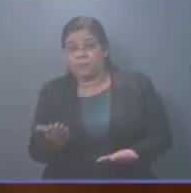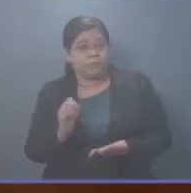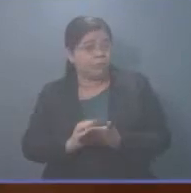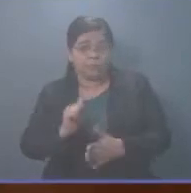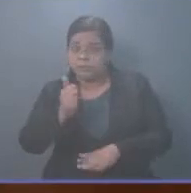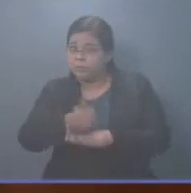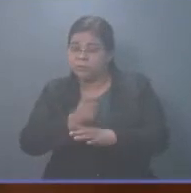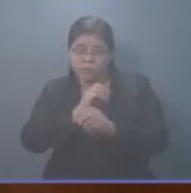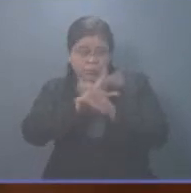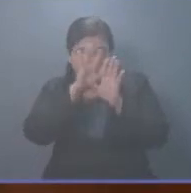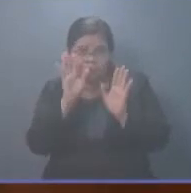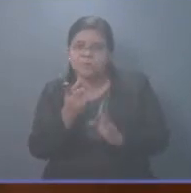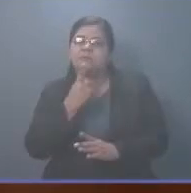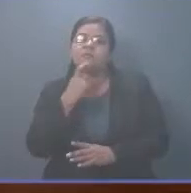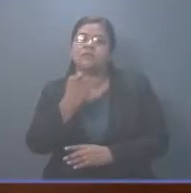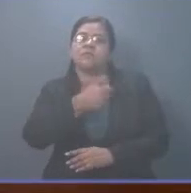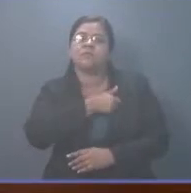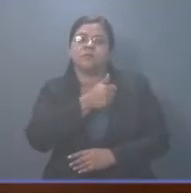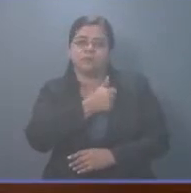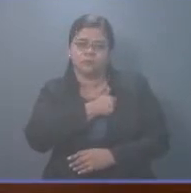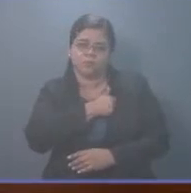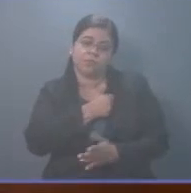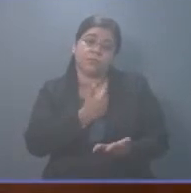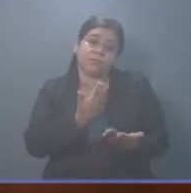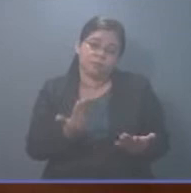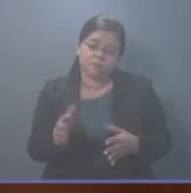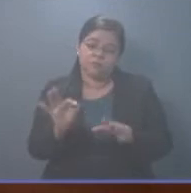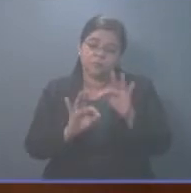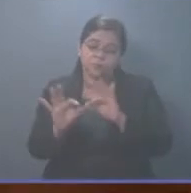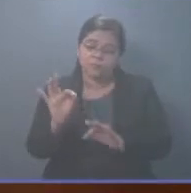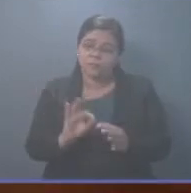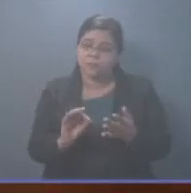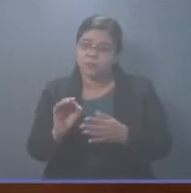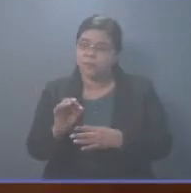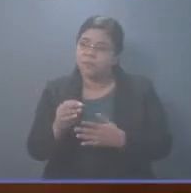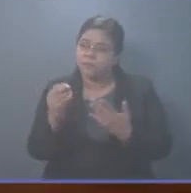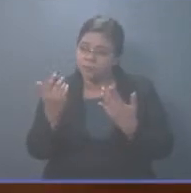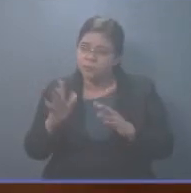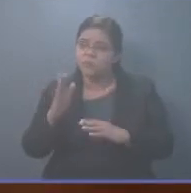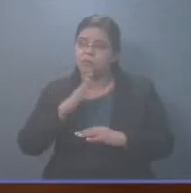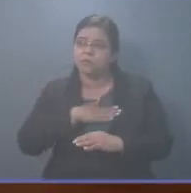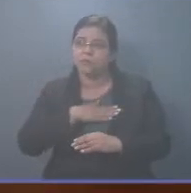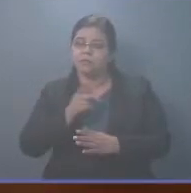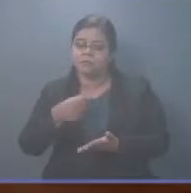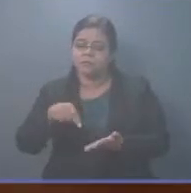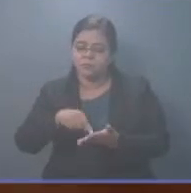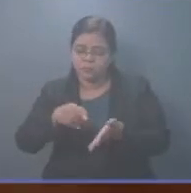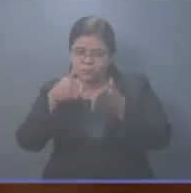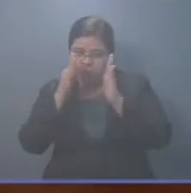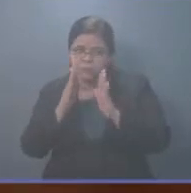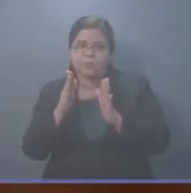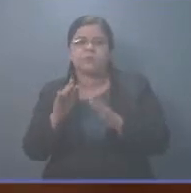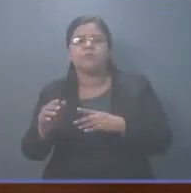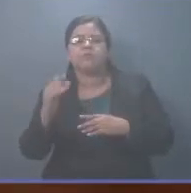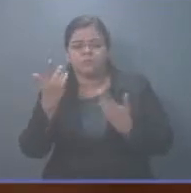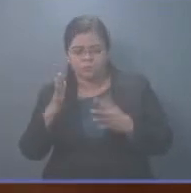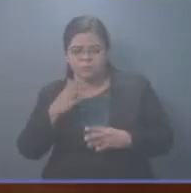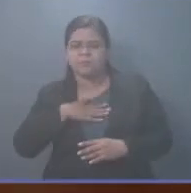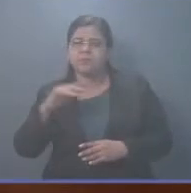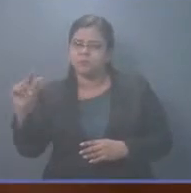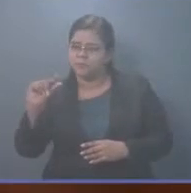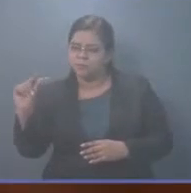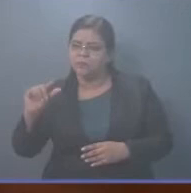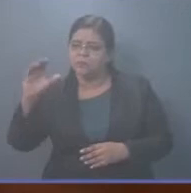con precisión a quién corresponderá, ya que algunos de los establecimientos que abarcan los centros de atención son autorizados por el